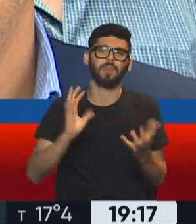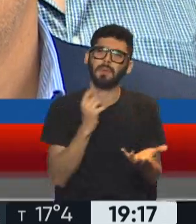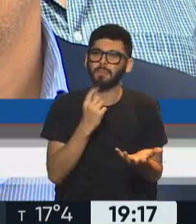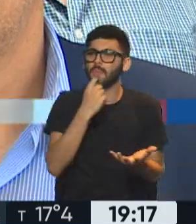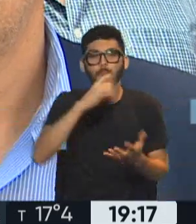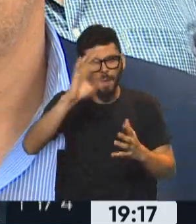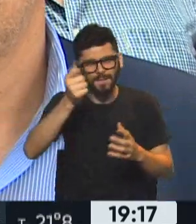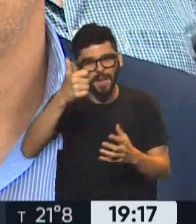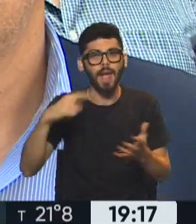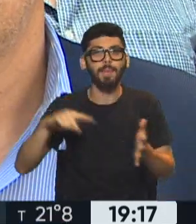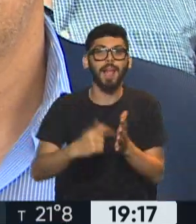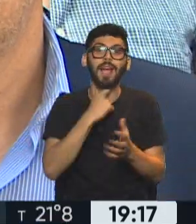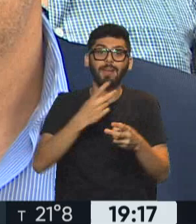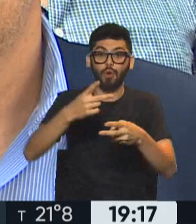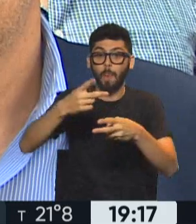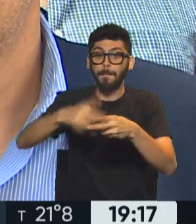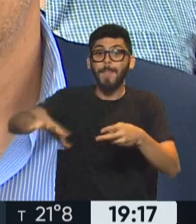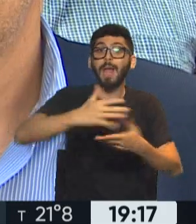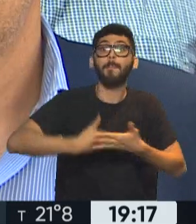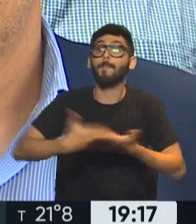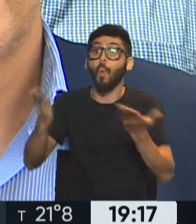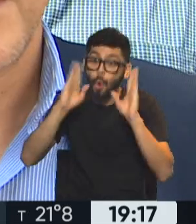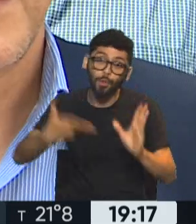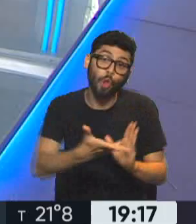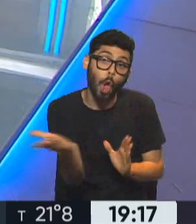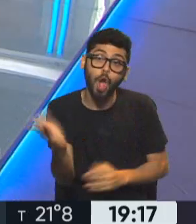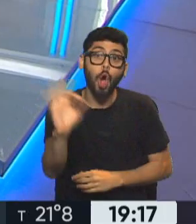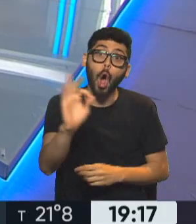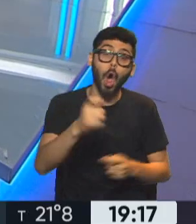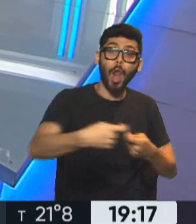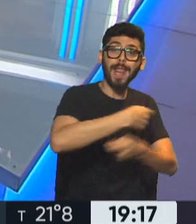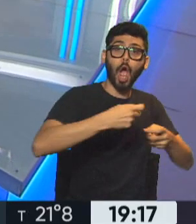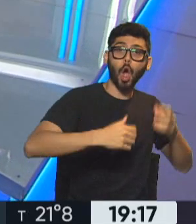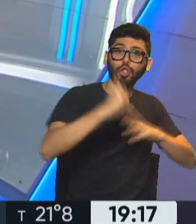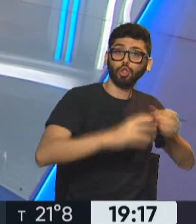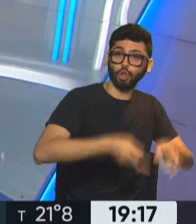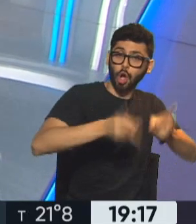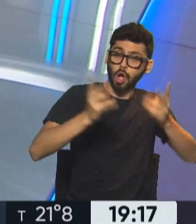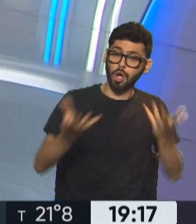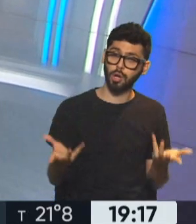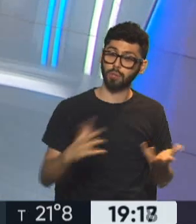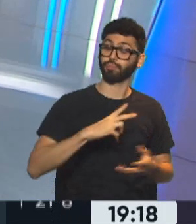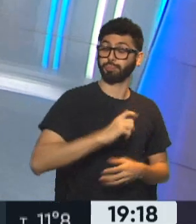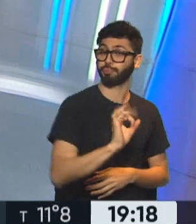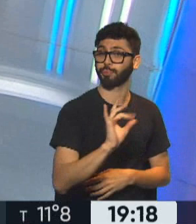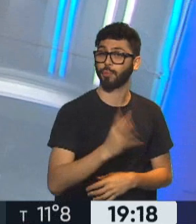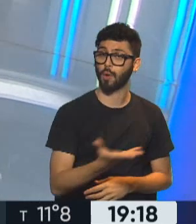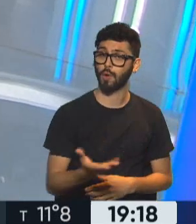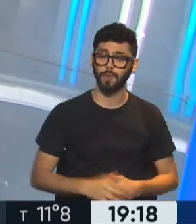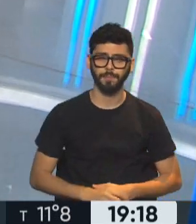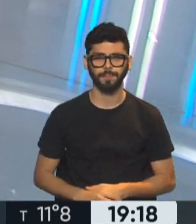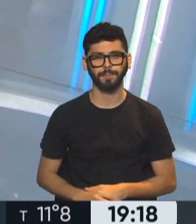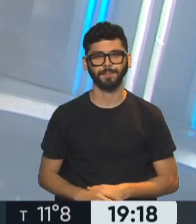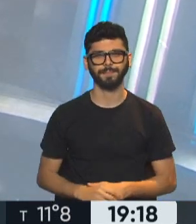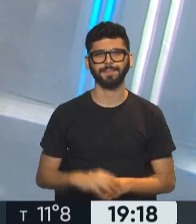Salguero un parque público para todos o un negocio inmobiliario para los ricos. En su tradicional conferencia en Casa